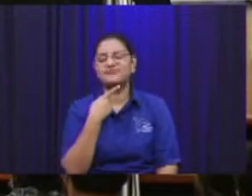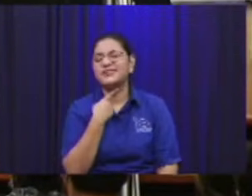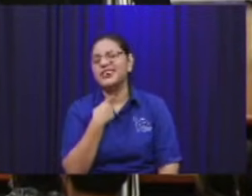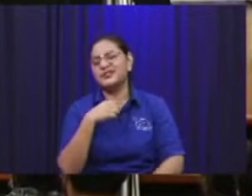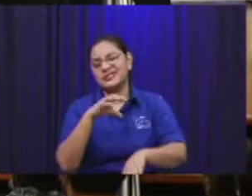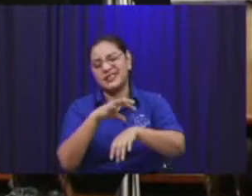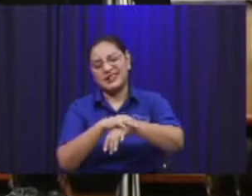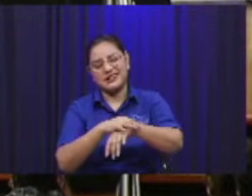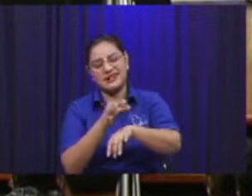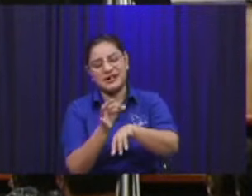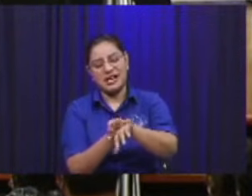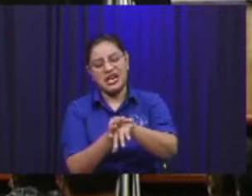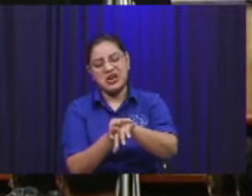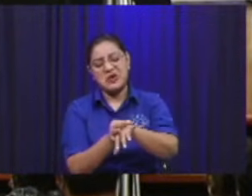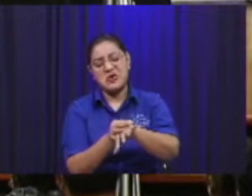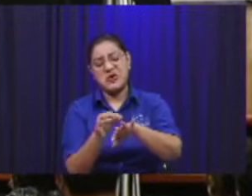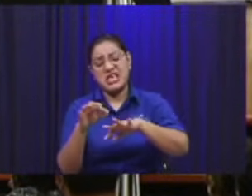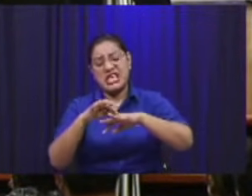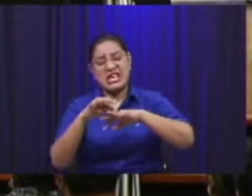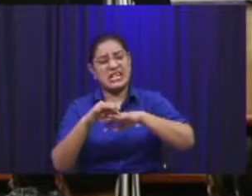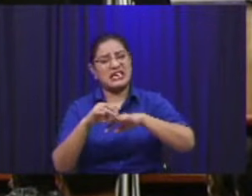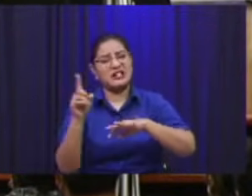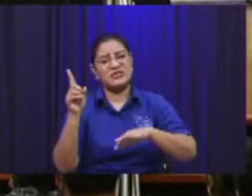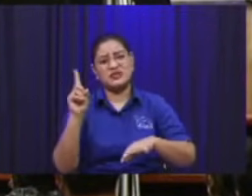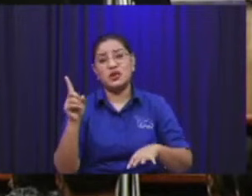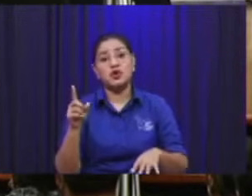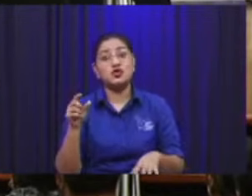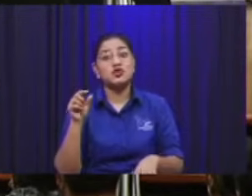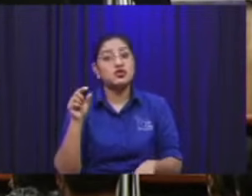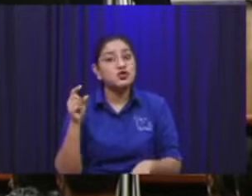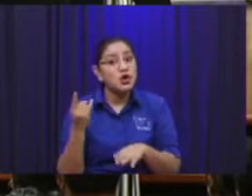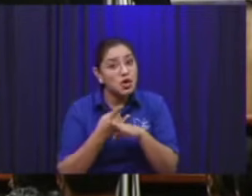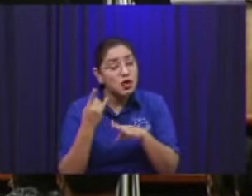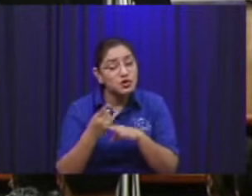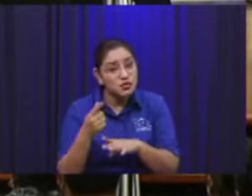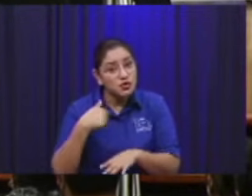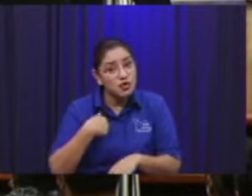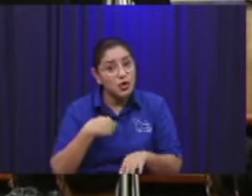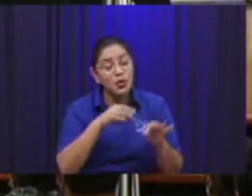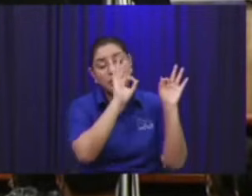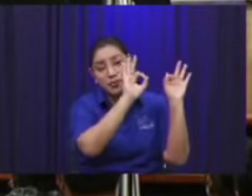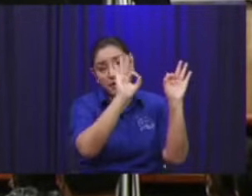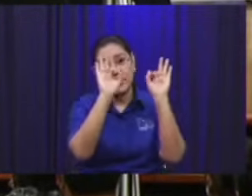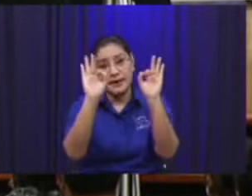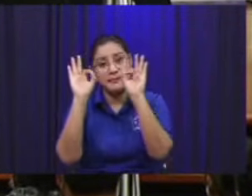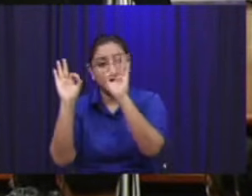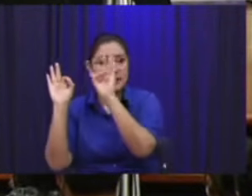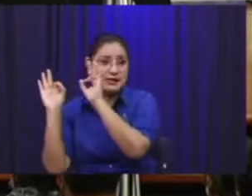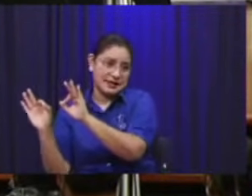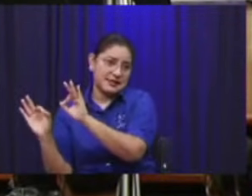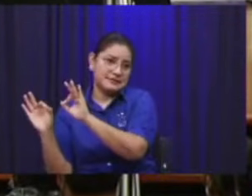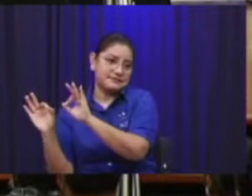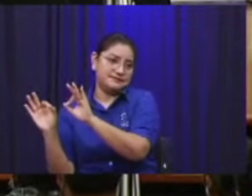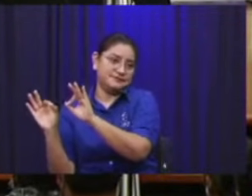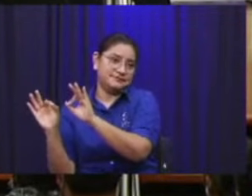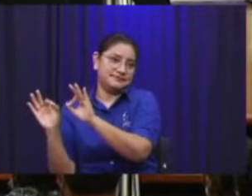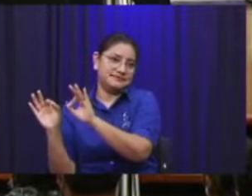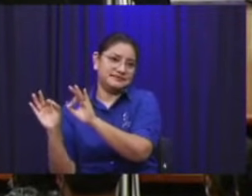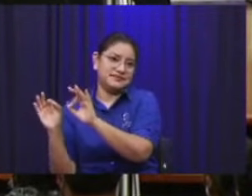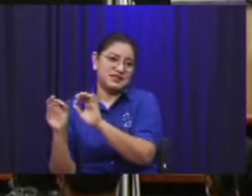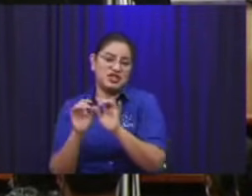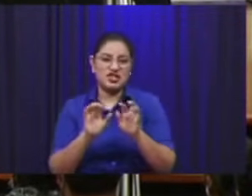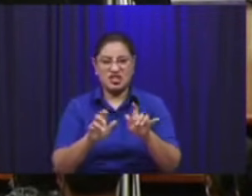reloj los anillos los usos solo cuando voy a predicar me siento súper